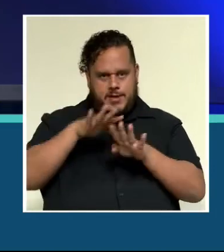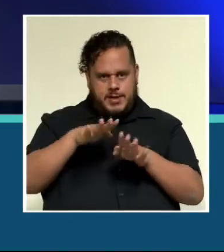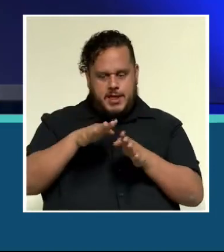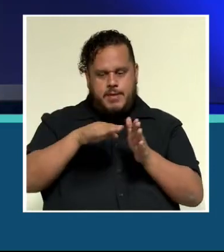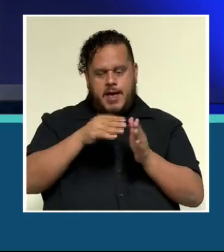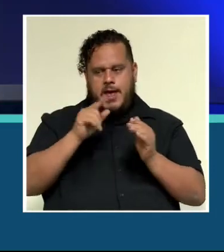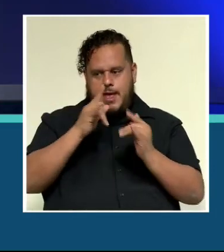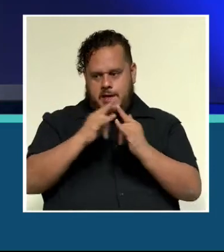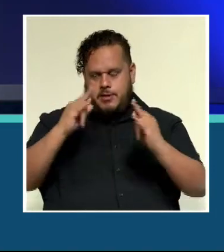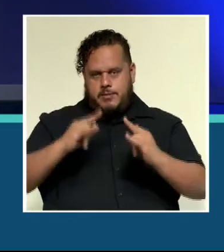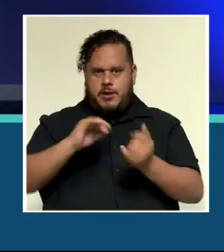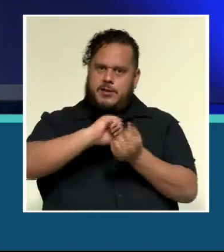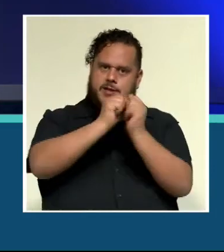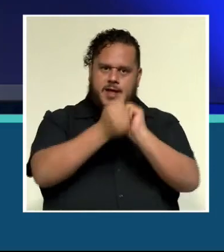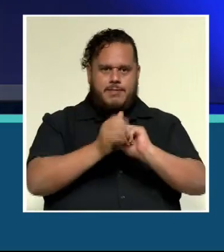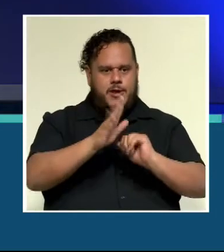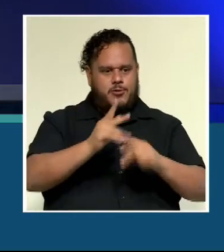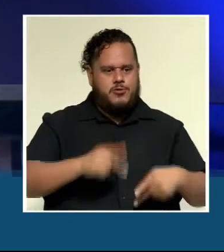albergues.